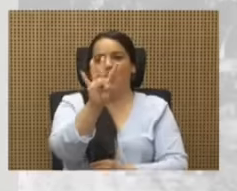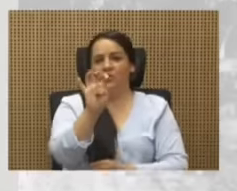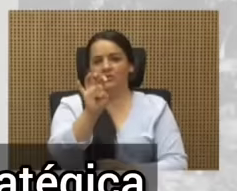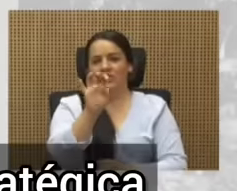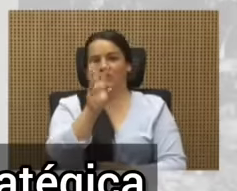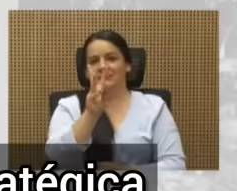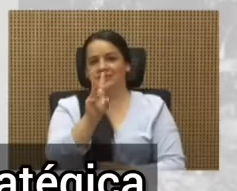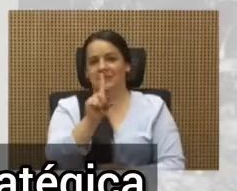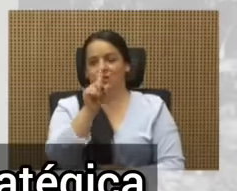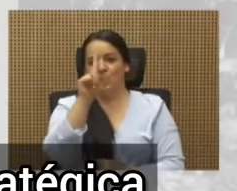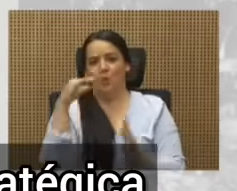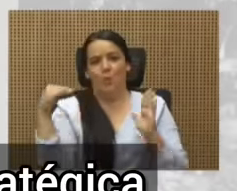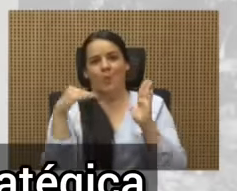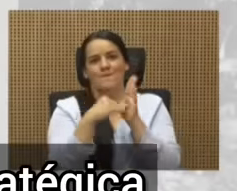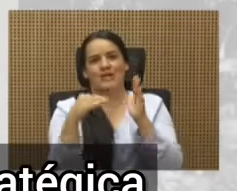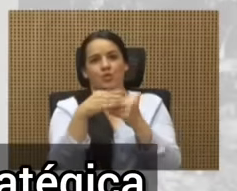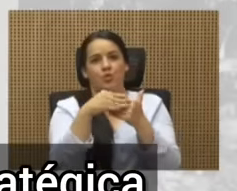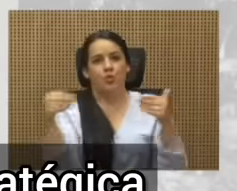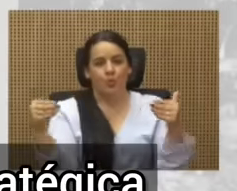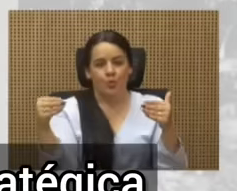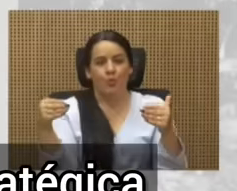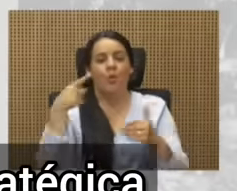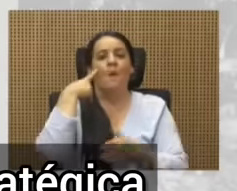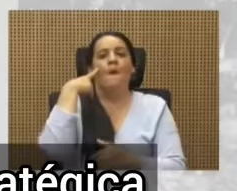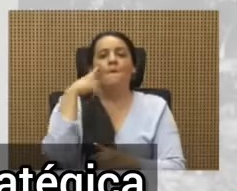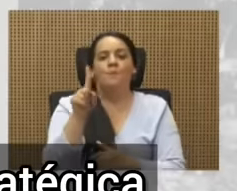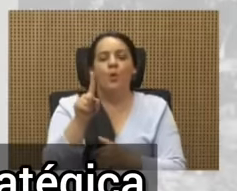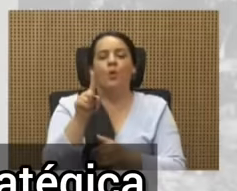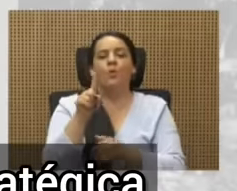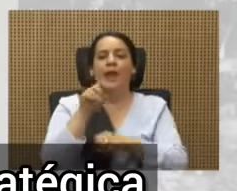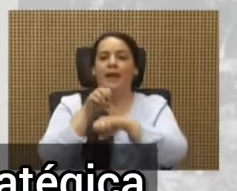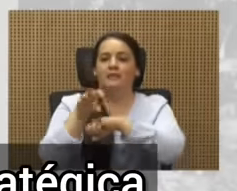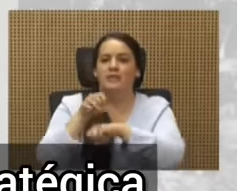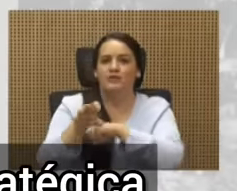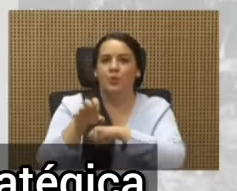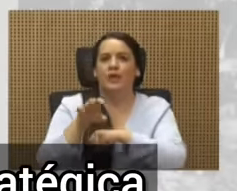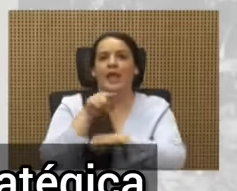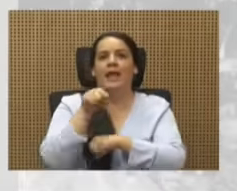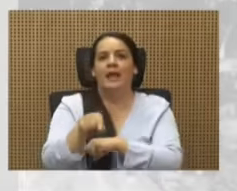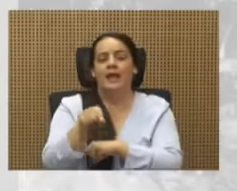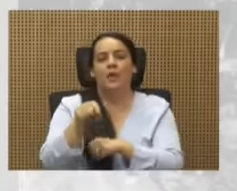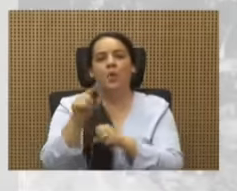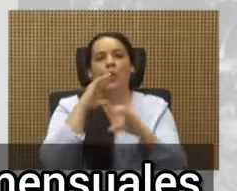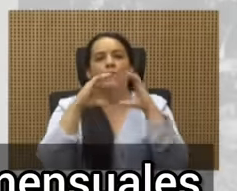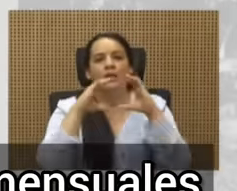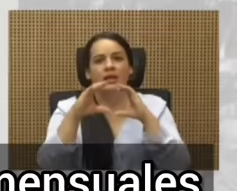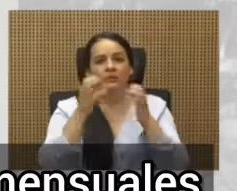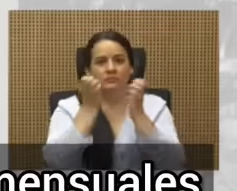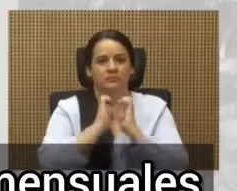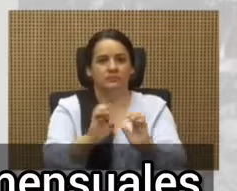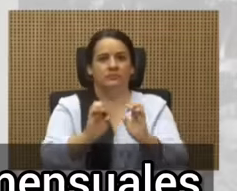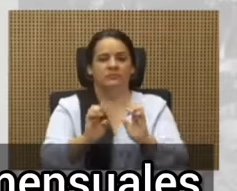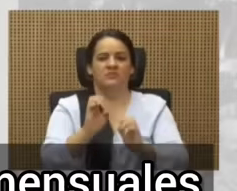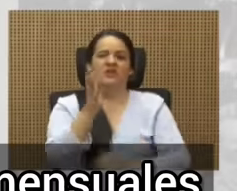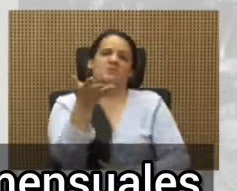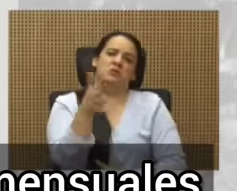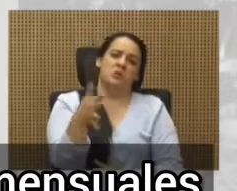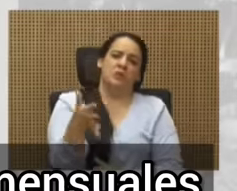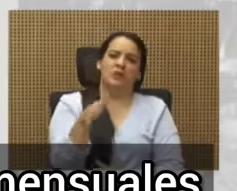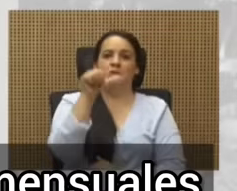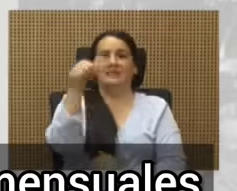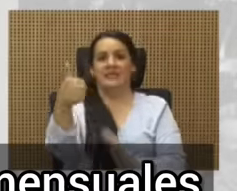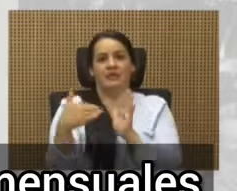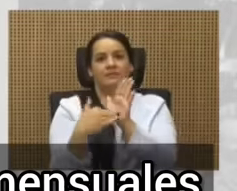461 mil dólares por asesoría en comunicación estratégica. Estos son más o menos 10